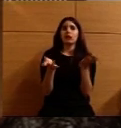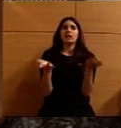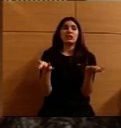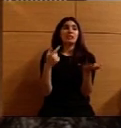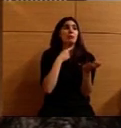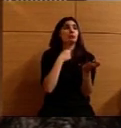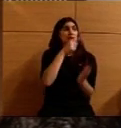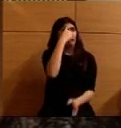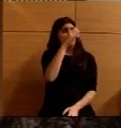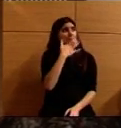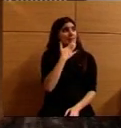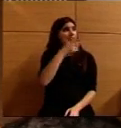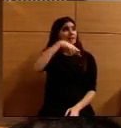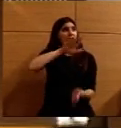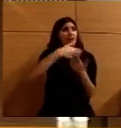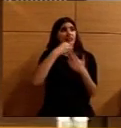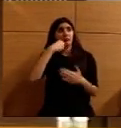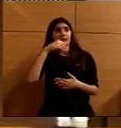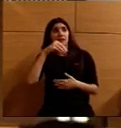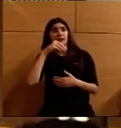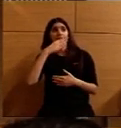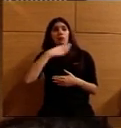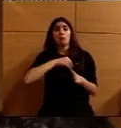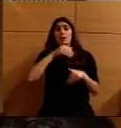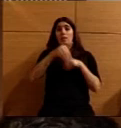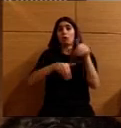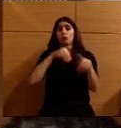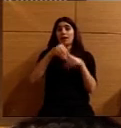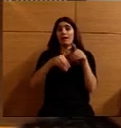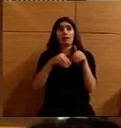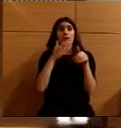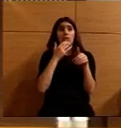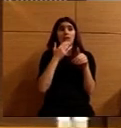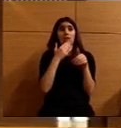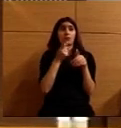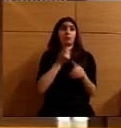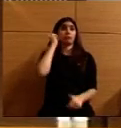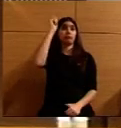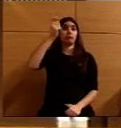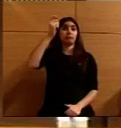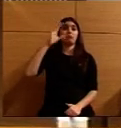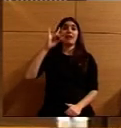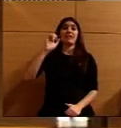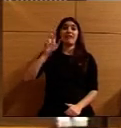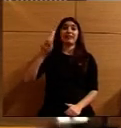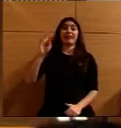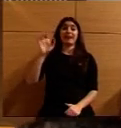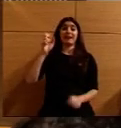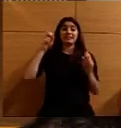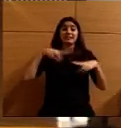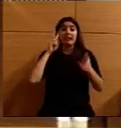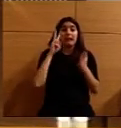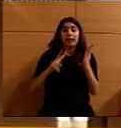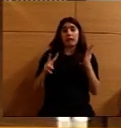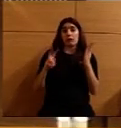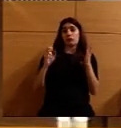si alguien o incluso el propio presidente hubiese votado la liquidación de Divalterra sin escuchar o sin